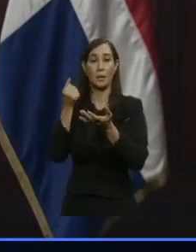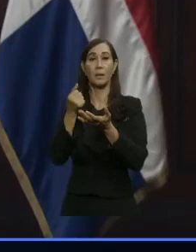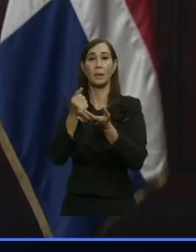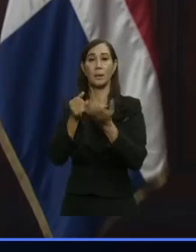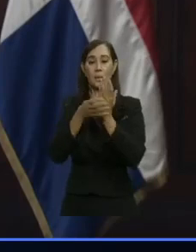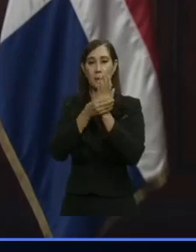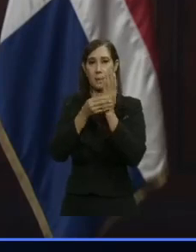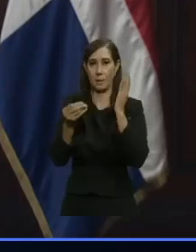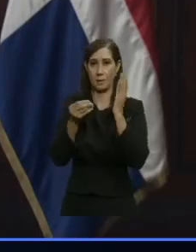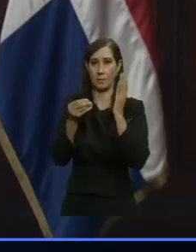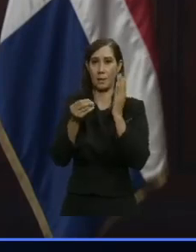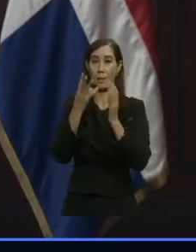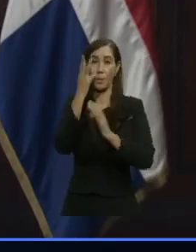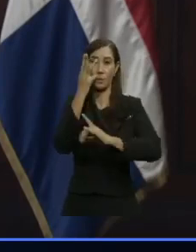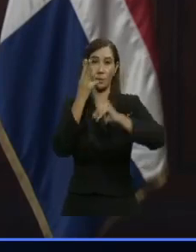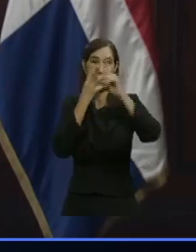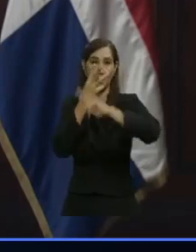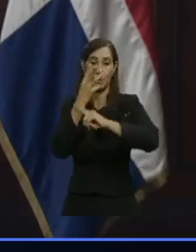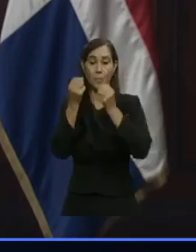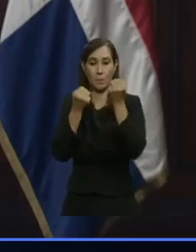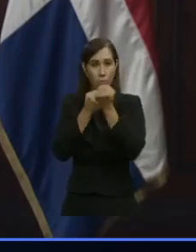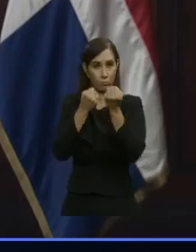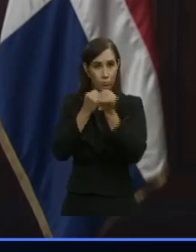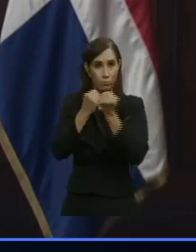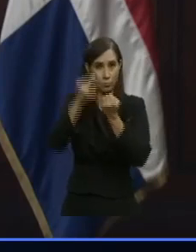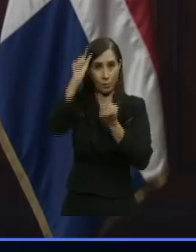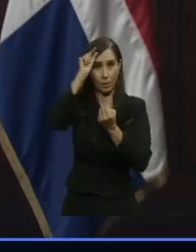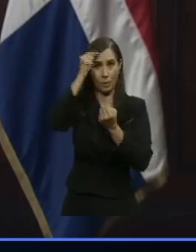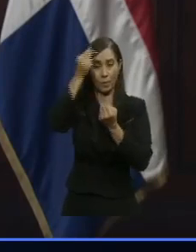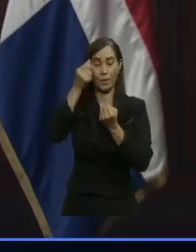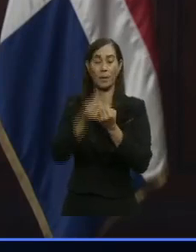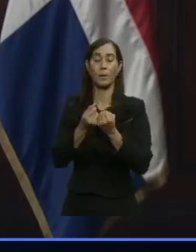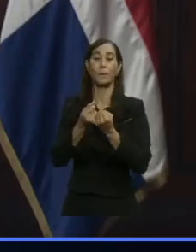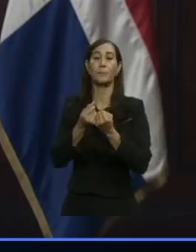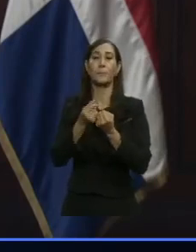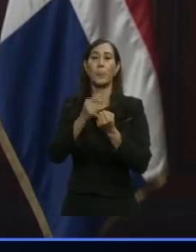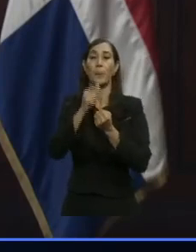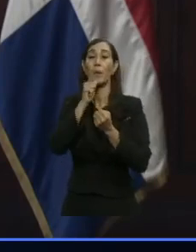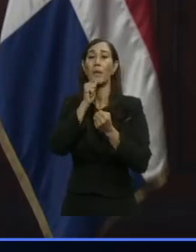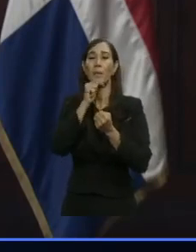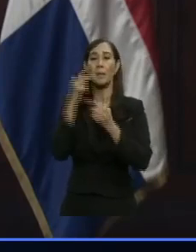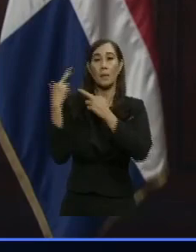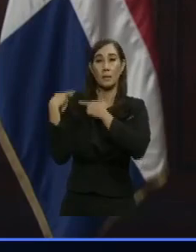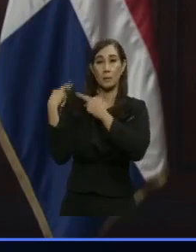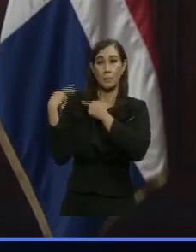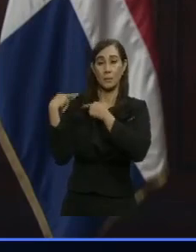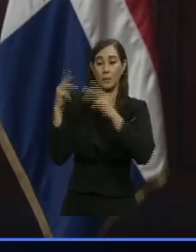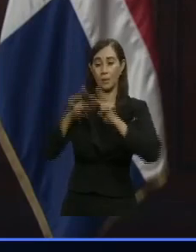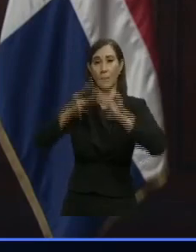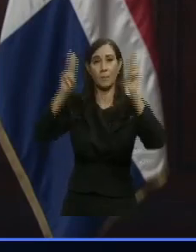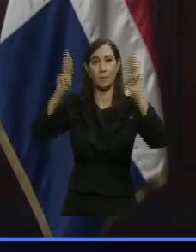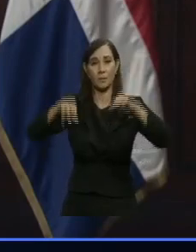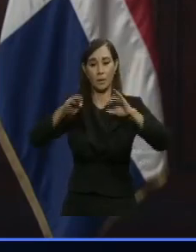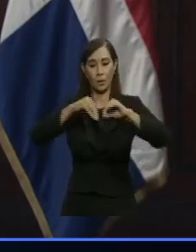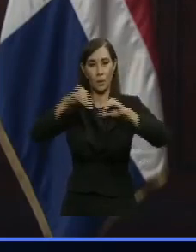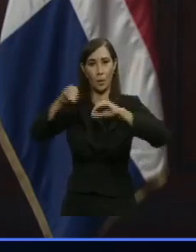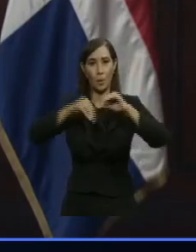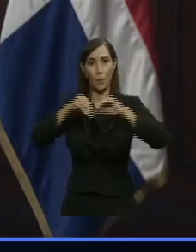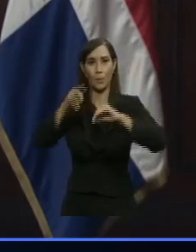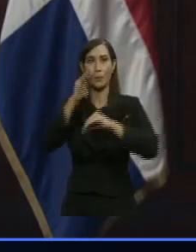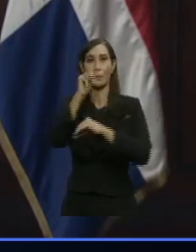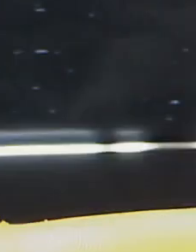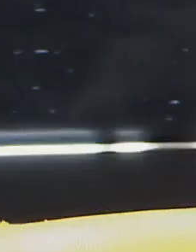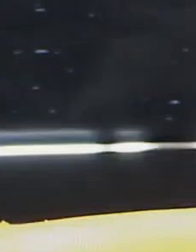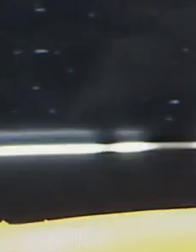tiene ese tiempo de ese discurso en la población naturalmente inmediatamente hacer un análisis podría dar lugar a muchas pifias en este discurso